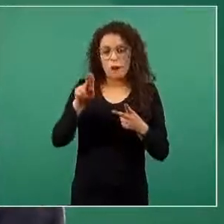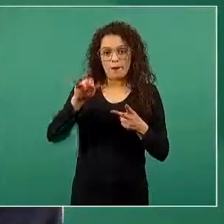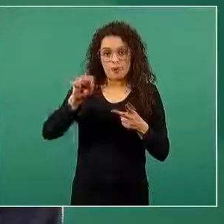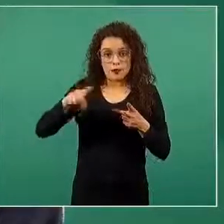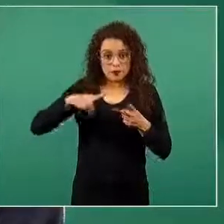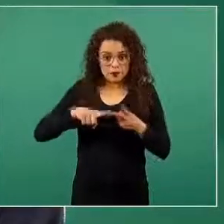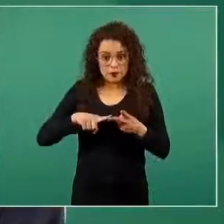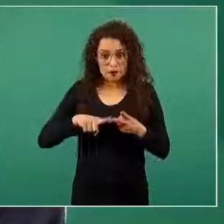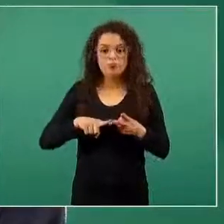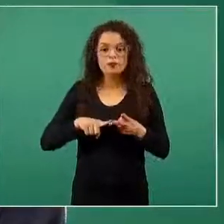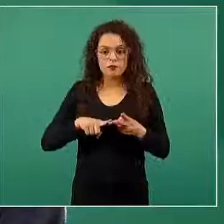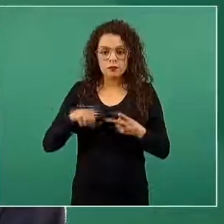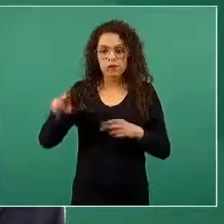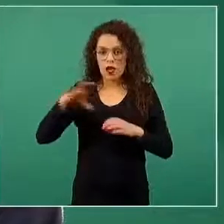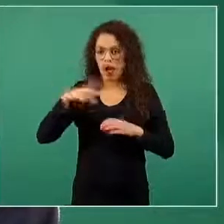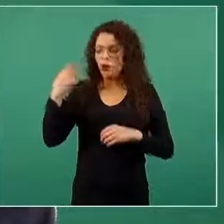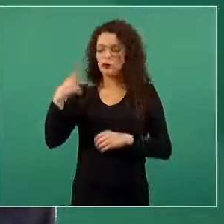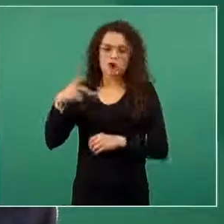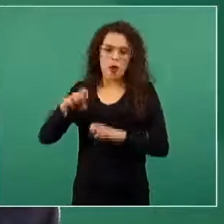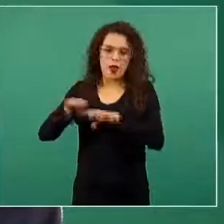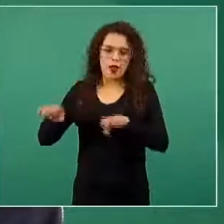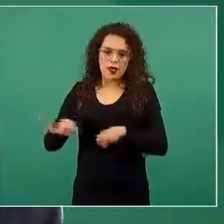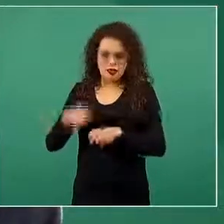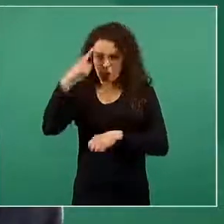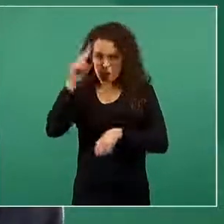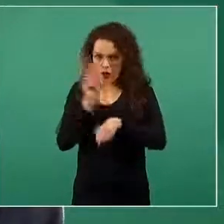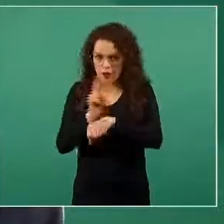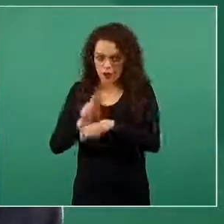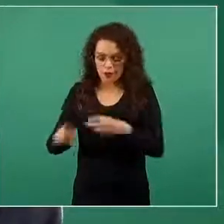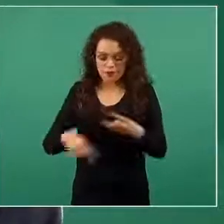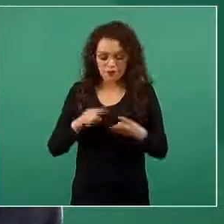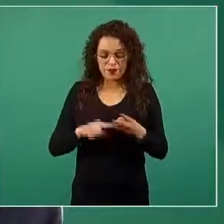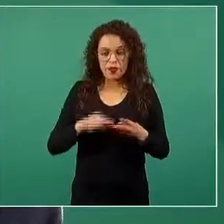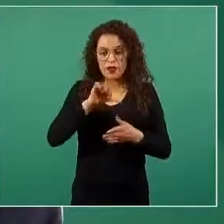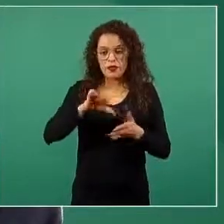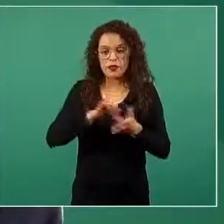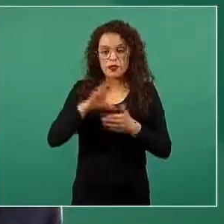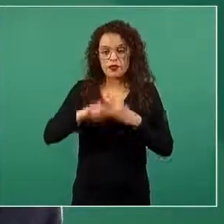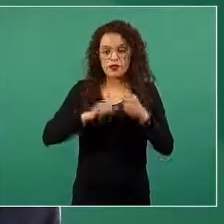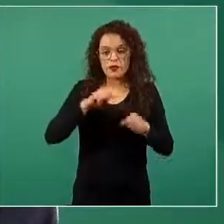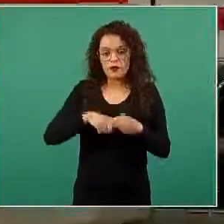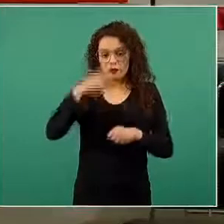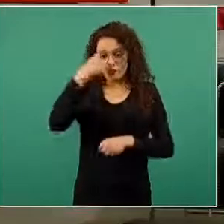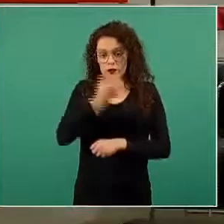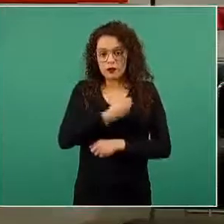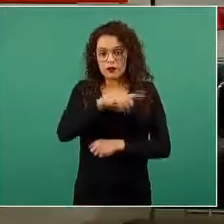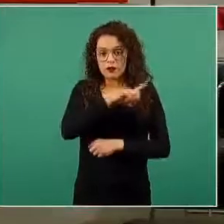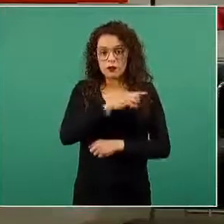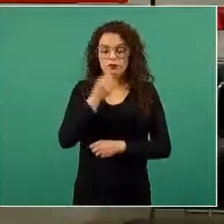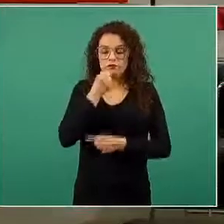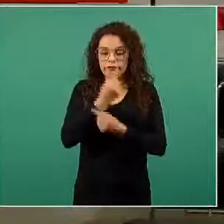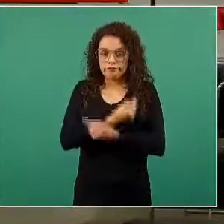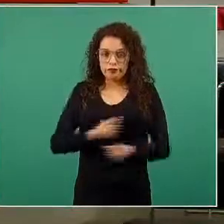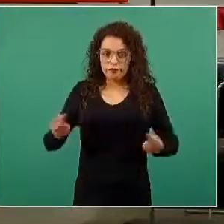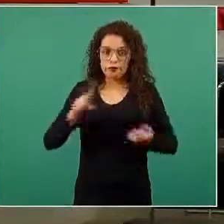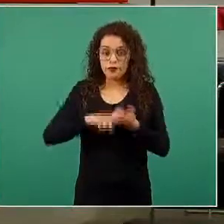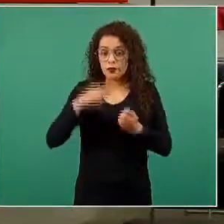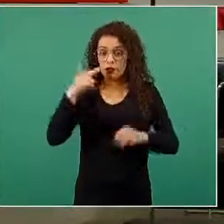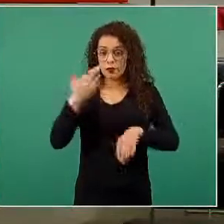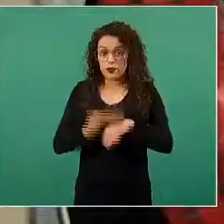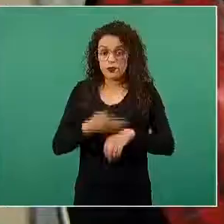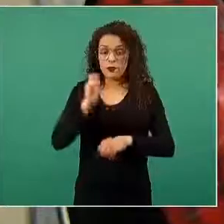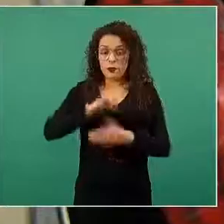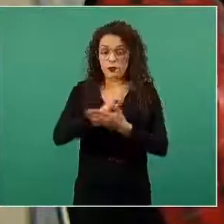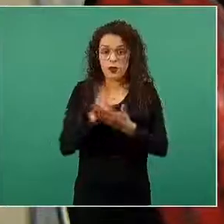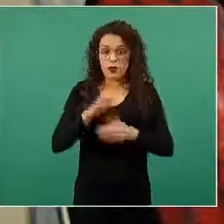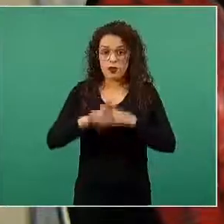su unidad de farmacovigilancia, el Centro Nacional para la Salud de la Infancia y la Adolescencia, por ser responsable del Programa Nacional de